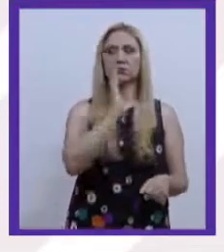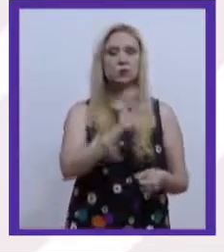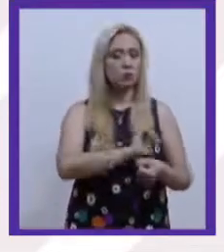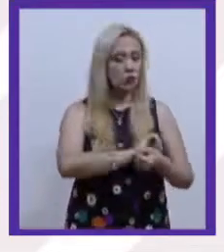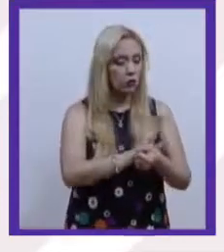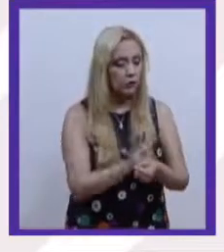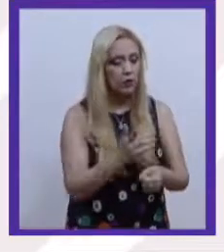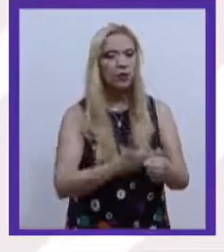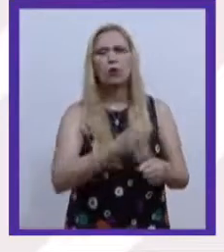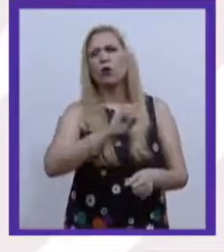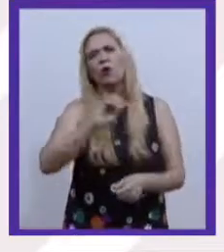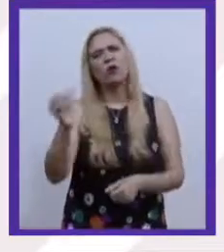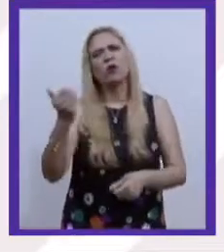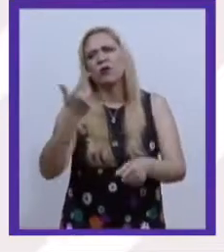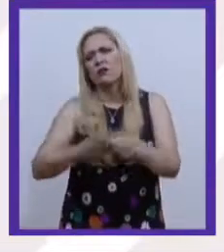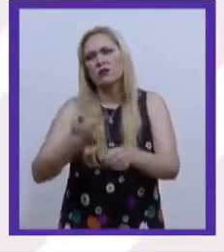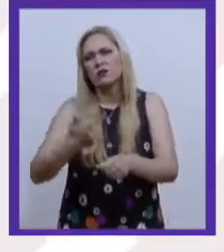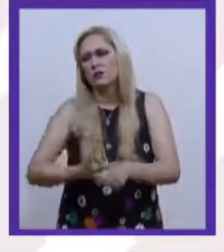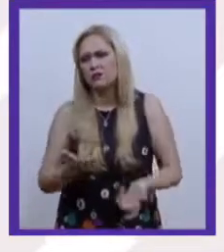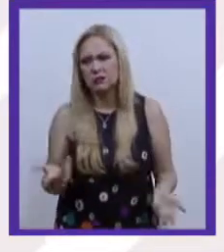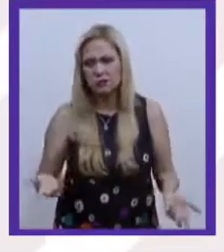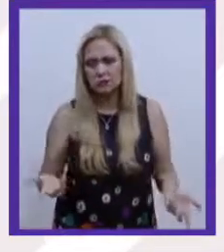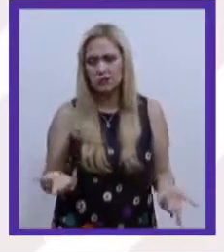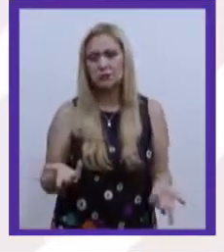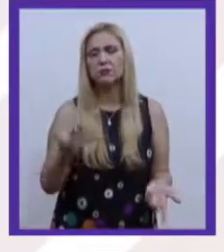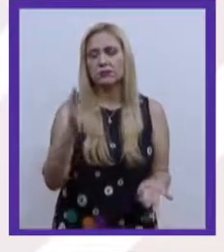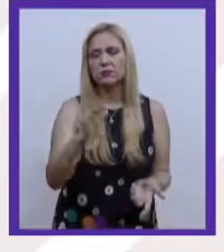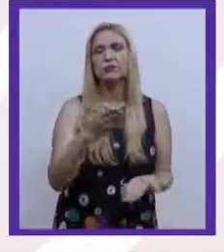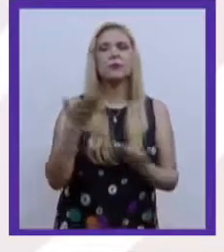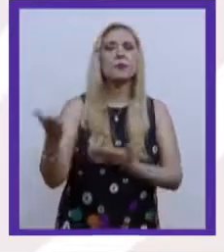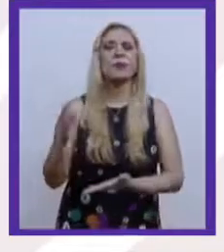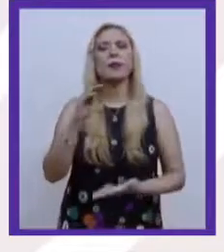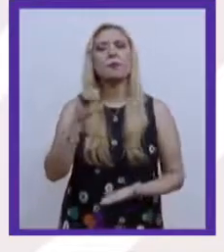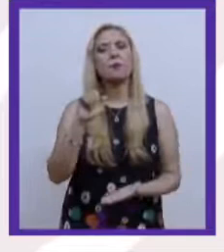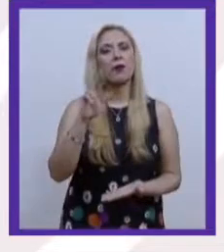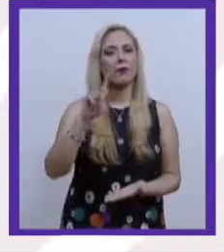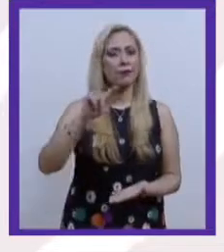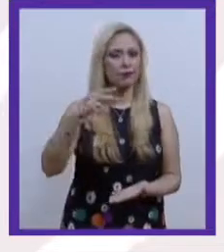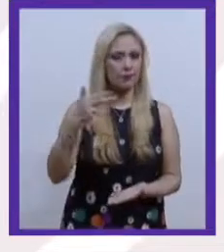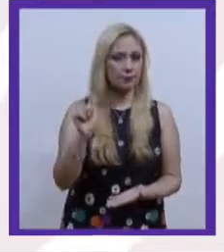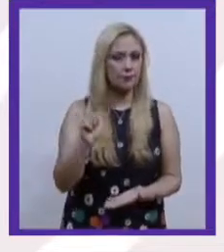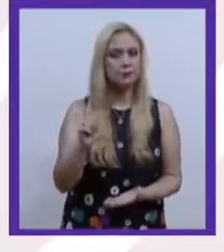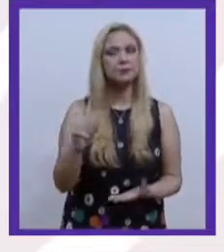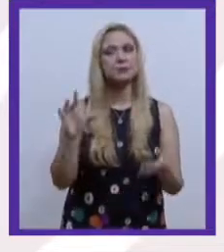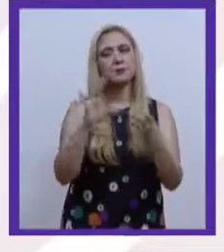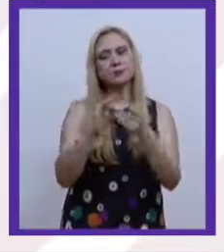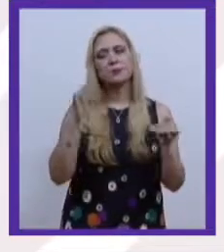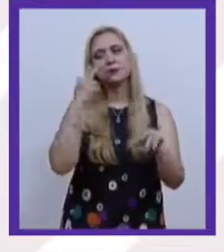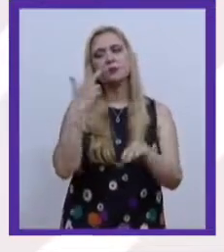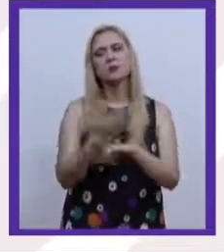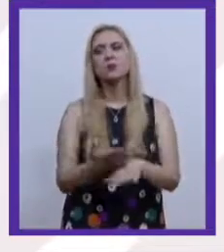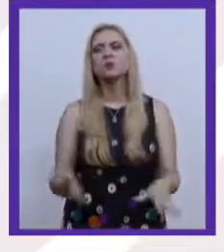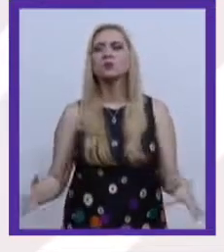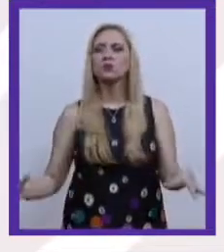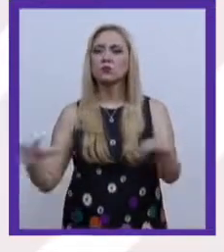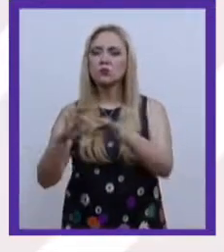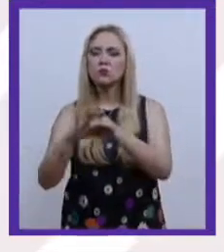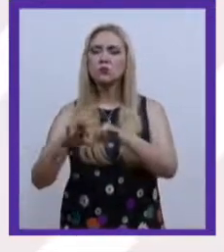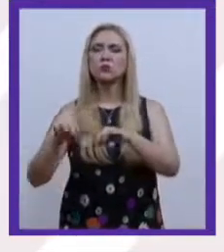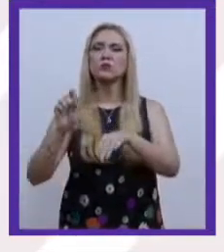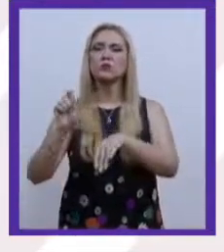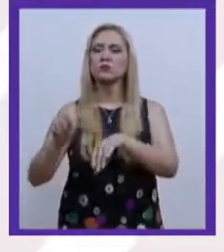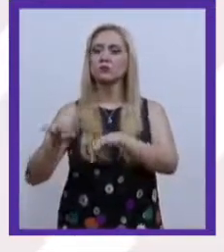otra enfermedad, ¿no? Y justo sobre esto, Marta, pues un poco el tema así de la corresponsabilidad de la vida